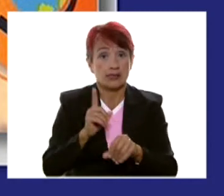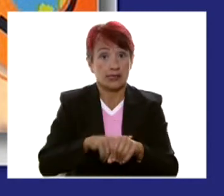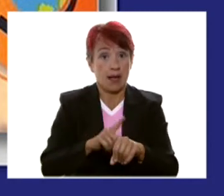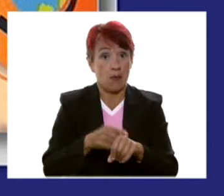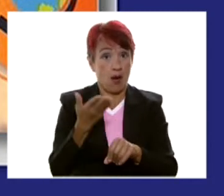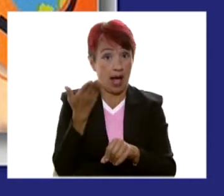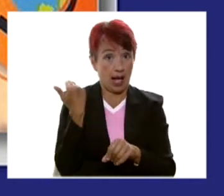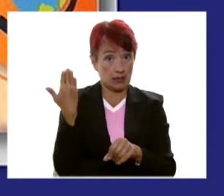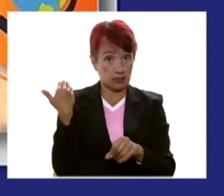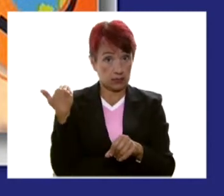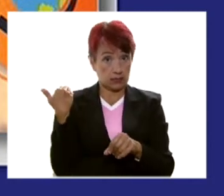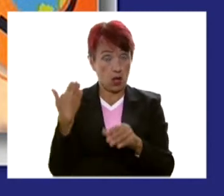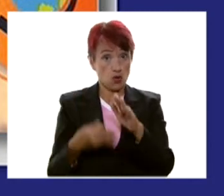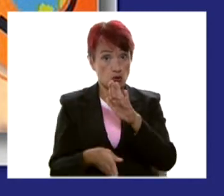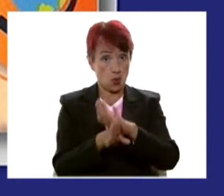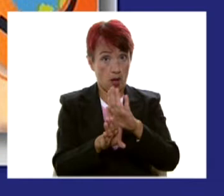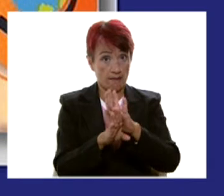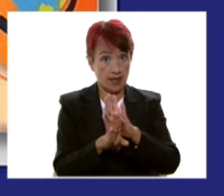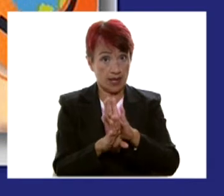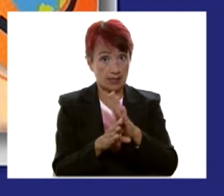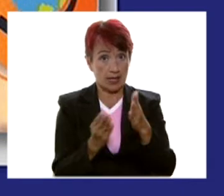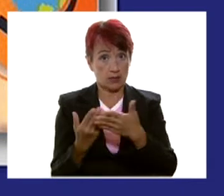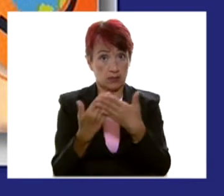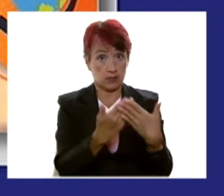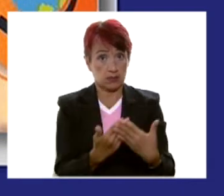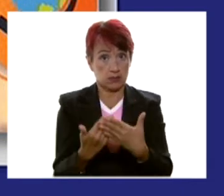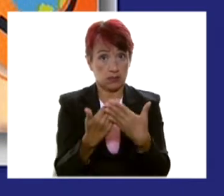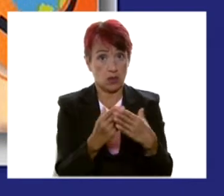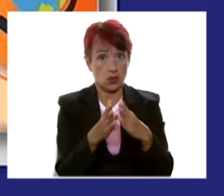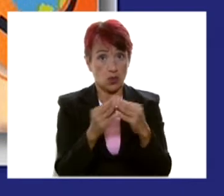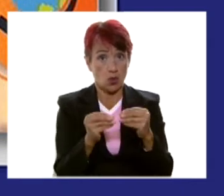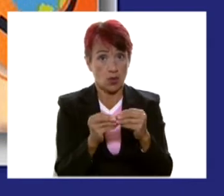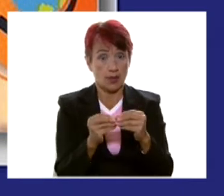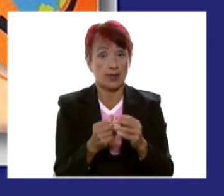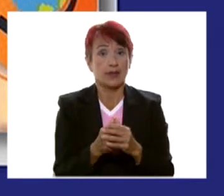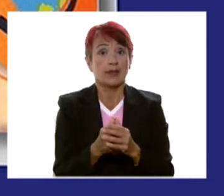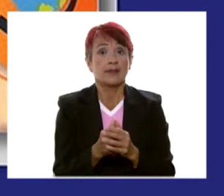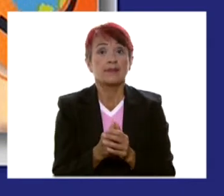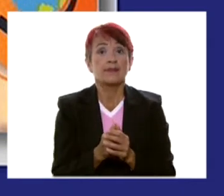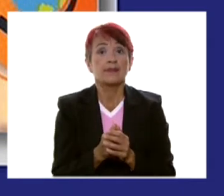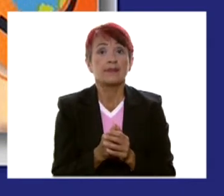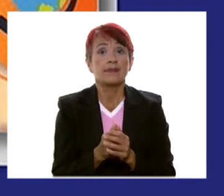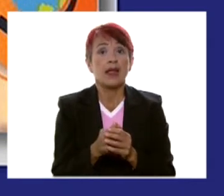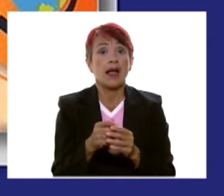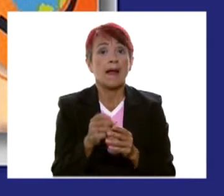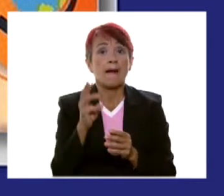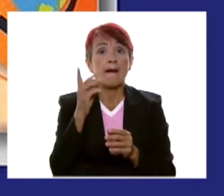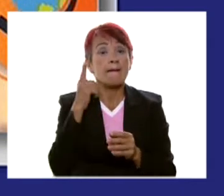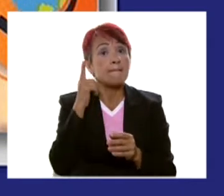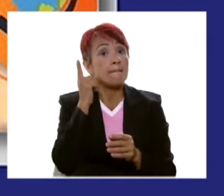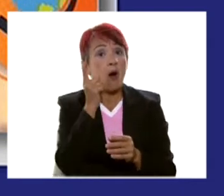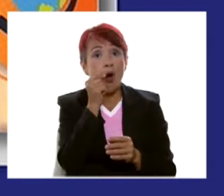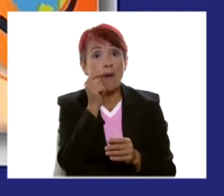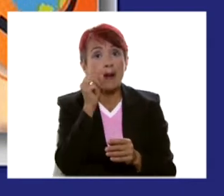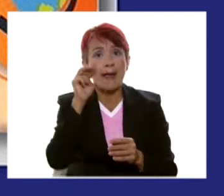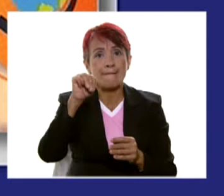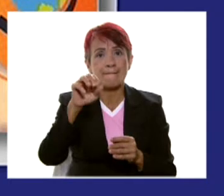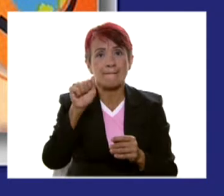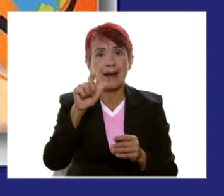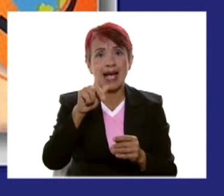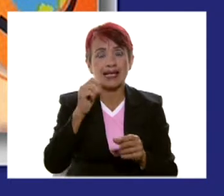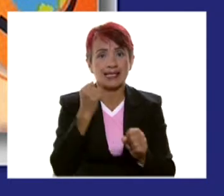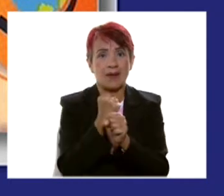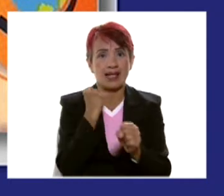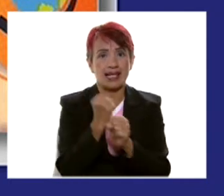Y todavía está ejecutándose. Por lo menos, Michael was working yesterday. Michael estaba trabajando ayer, o Michael estaba